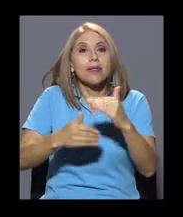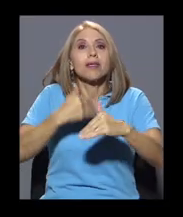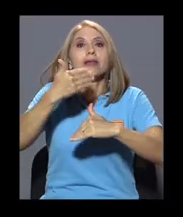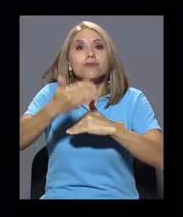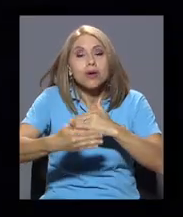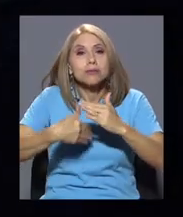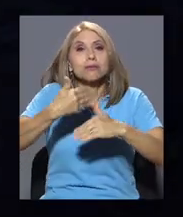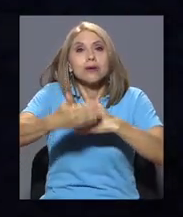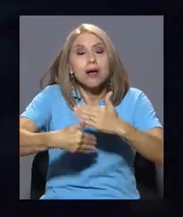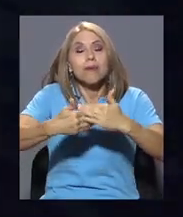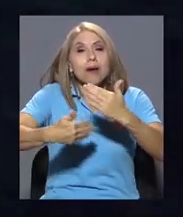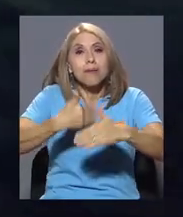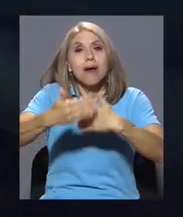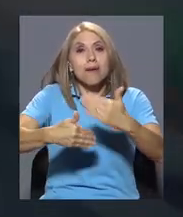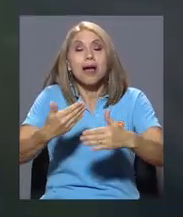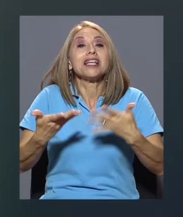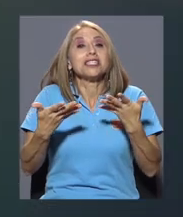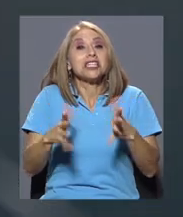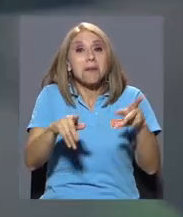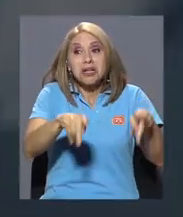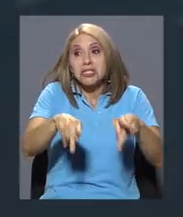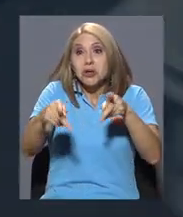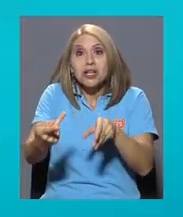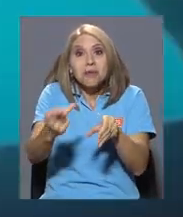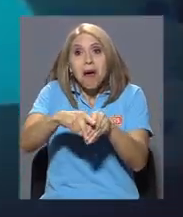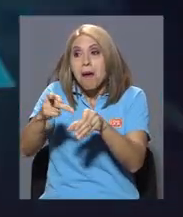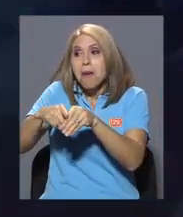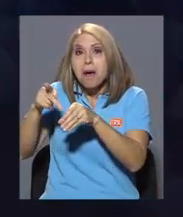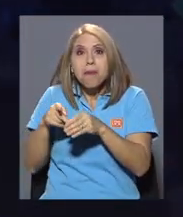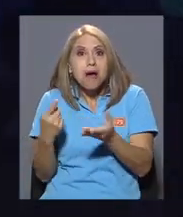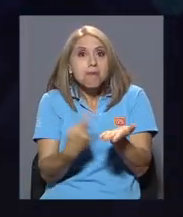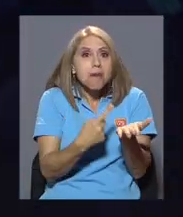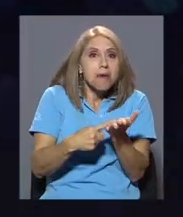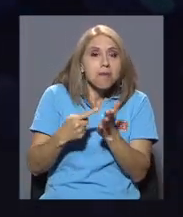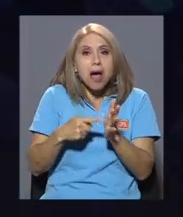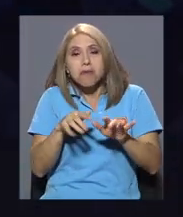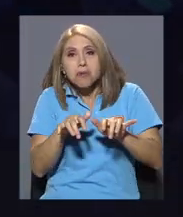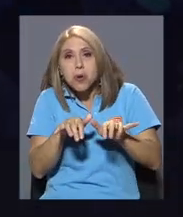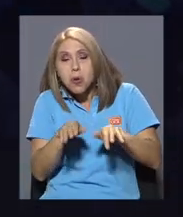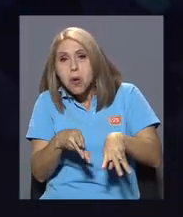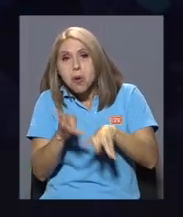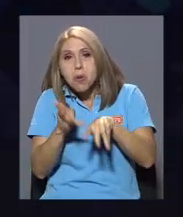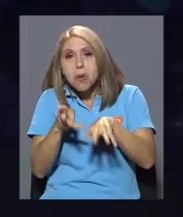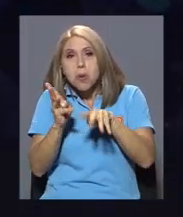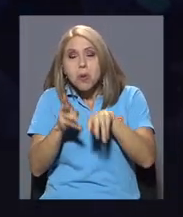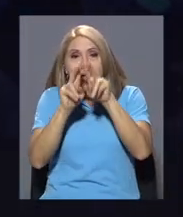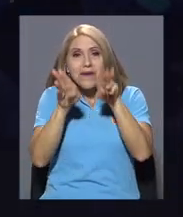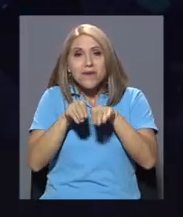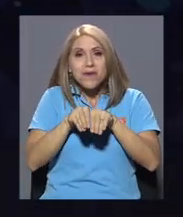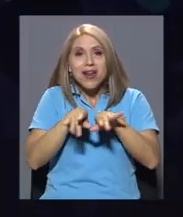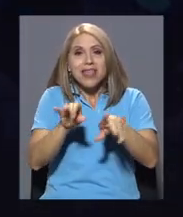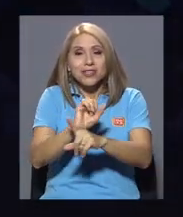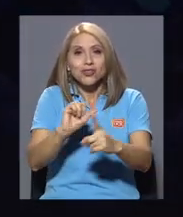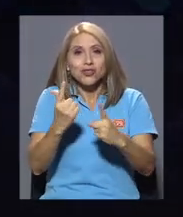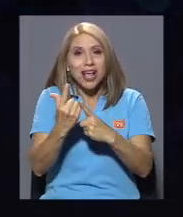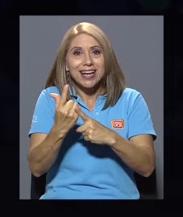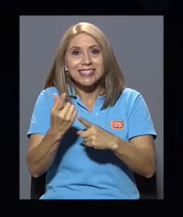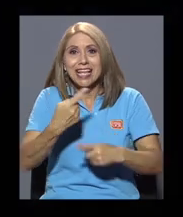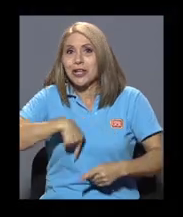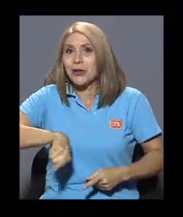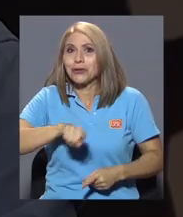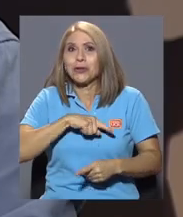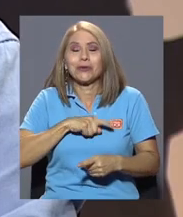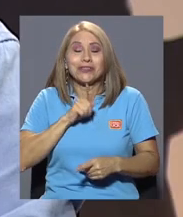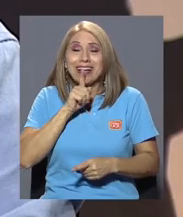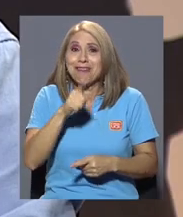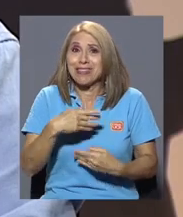de interacción y discusiones en redes sociales que creo que bueno no dimos abasto en